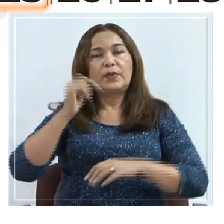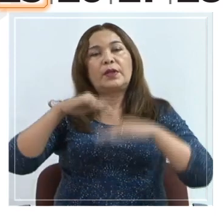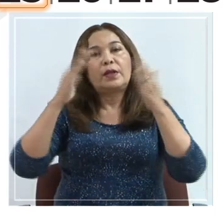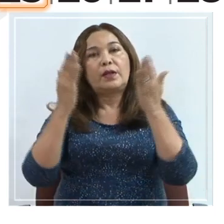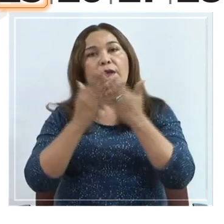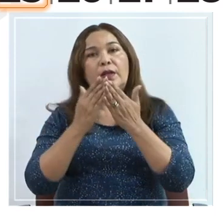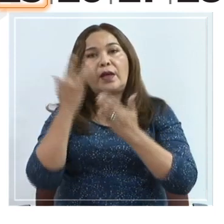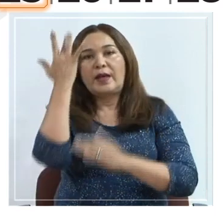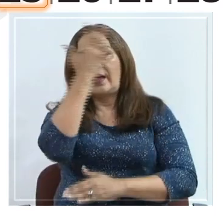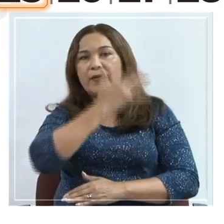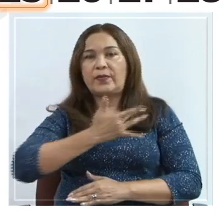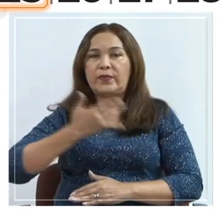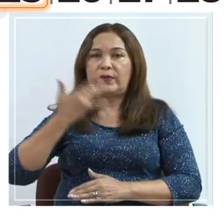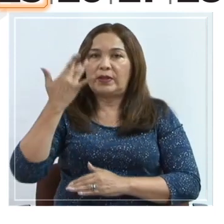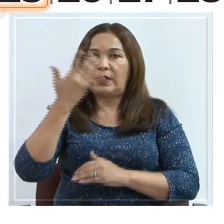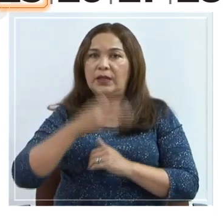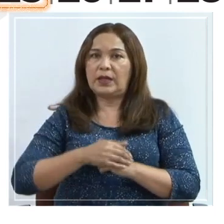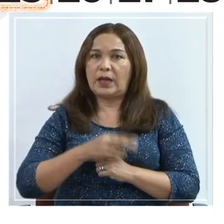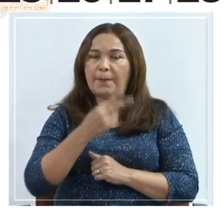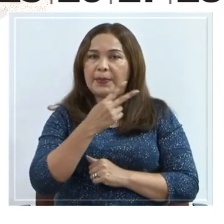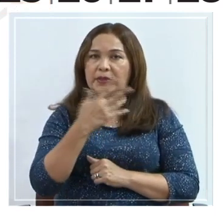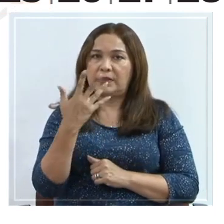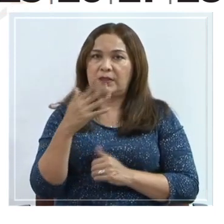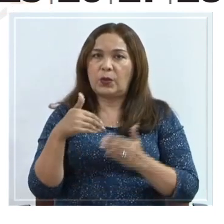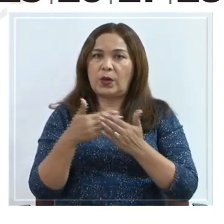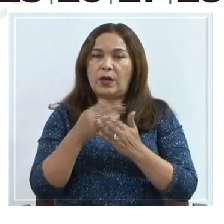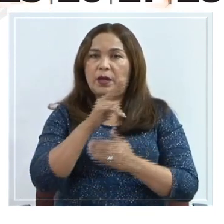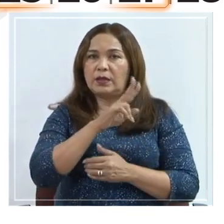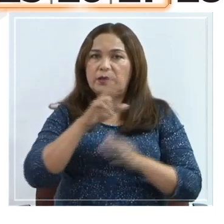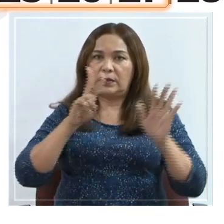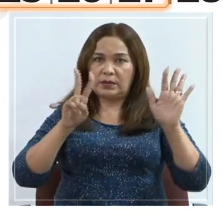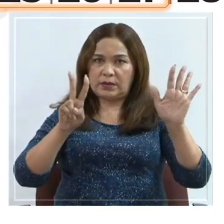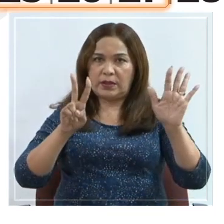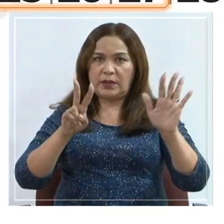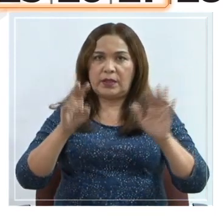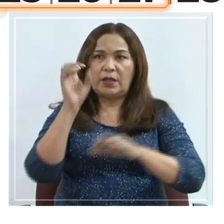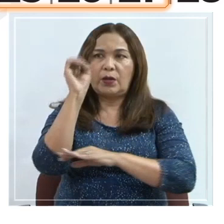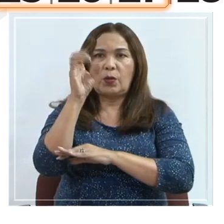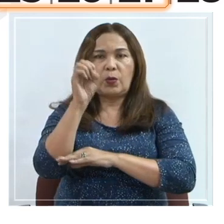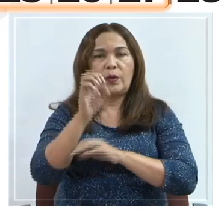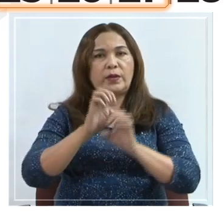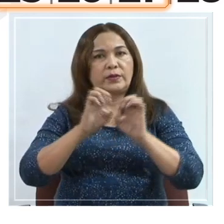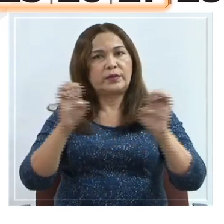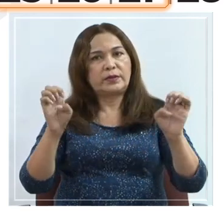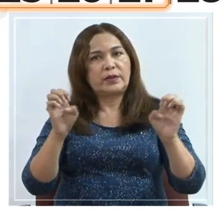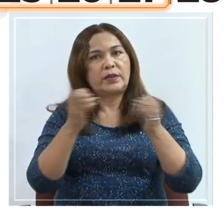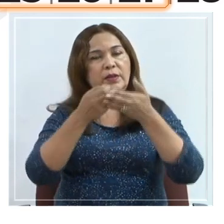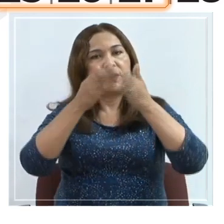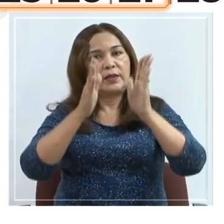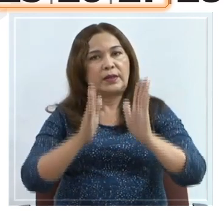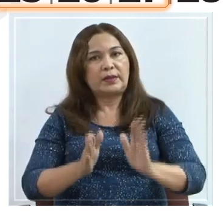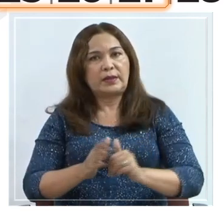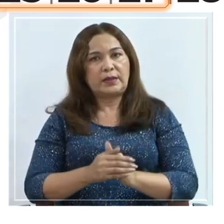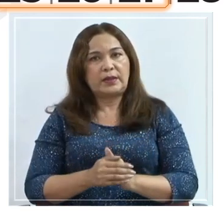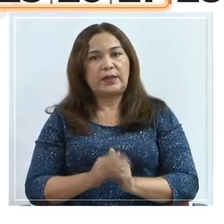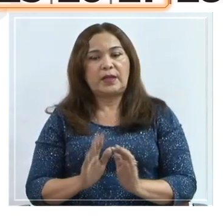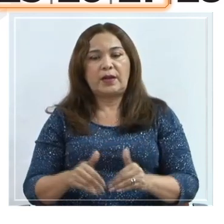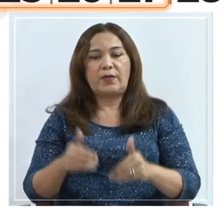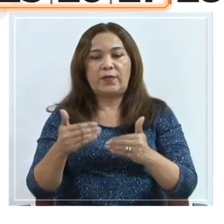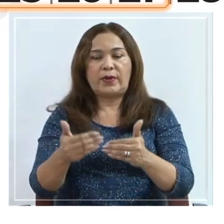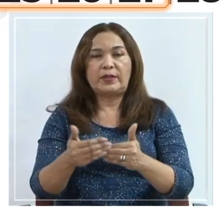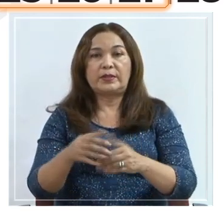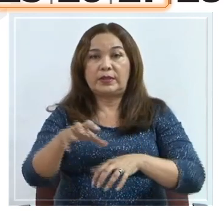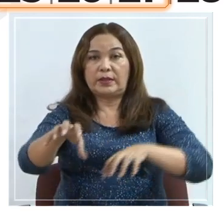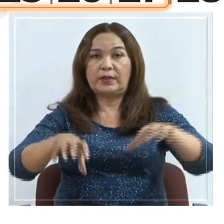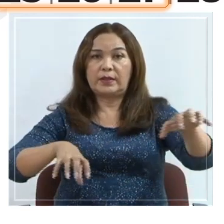mundial de áfrica del 25 al 27 congreso pedagógico estudiantil fase